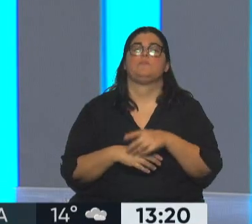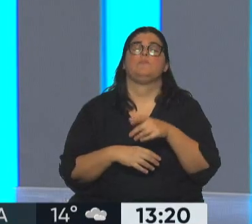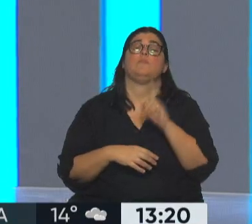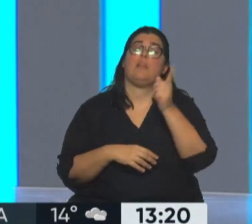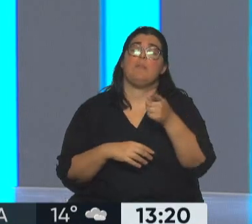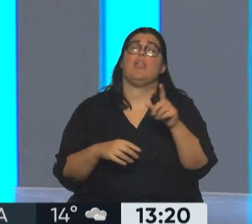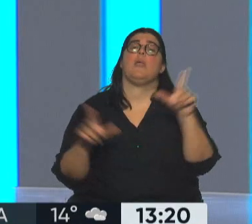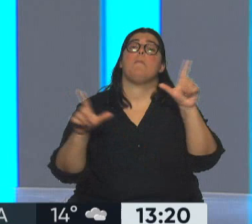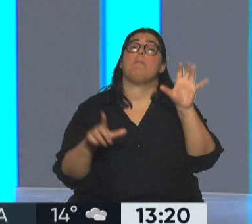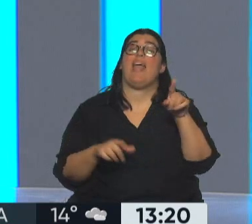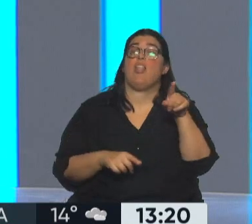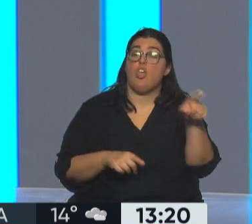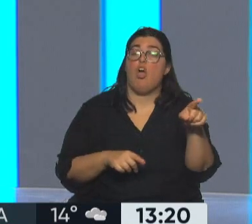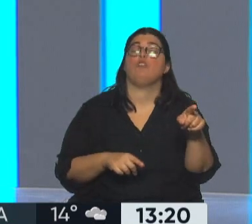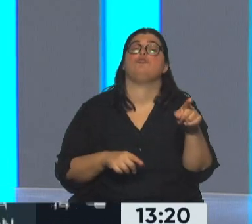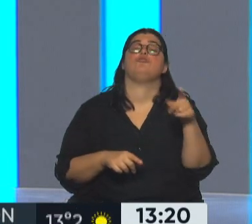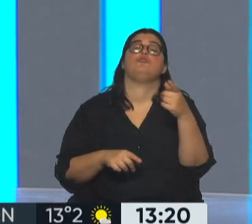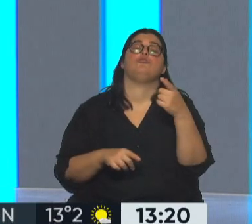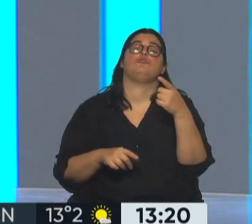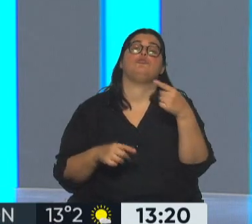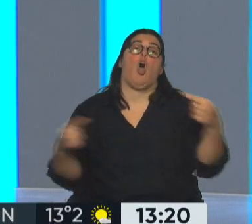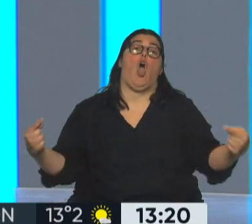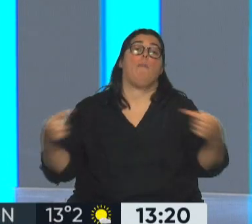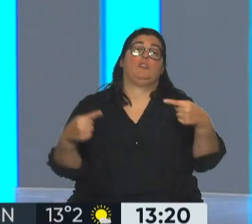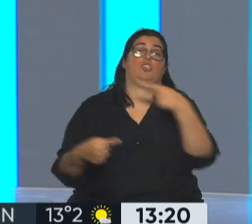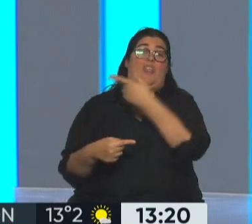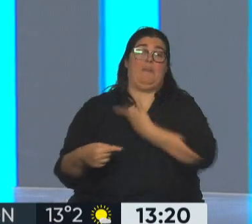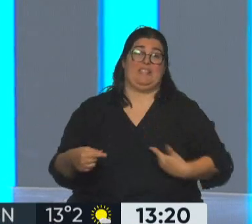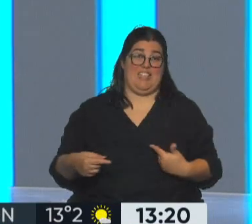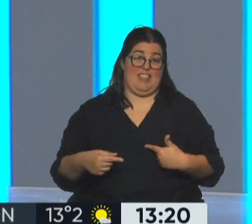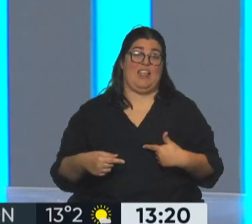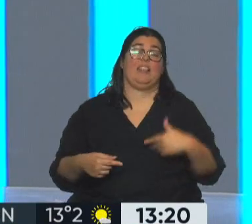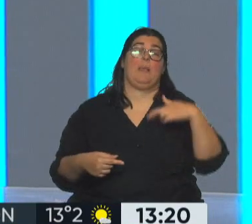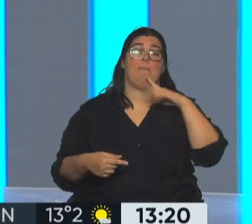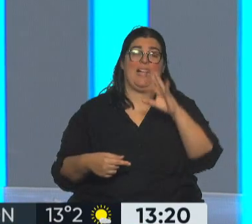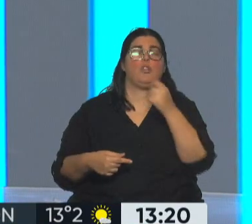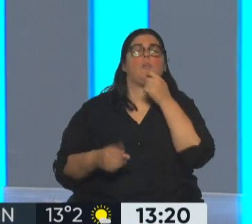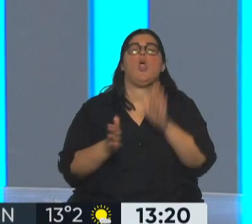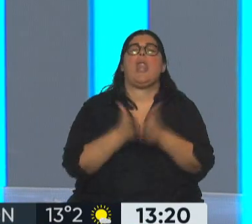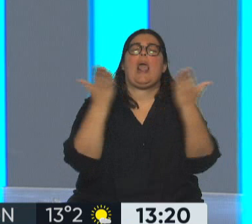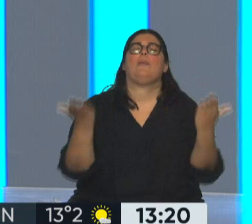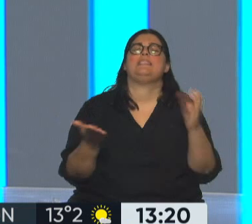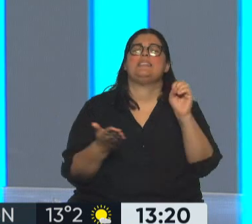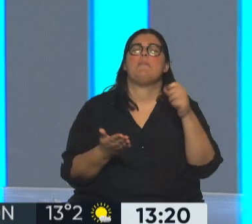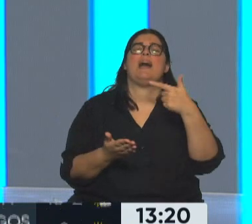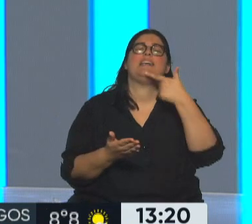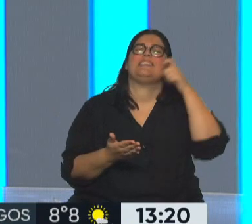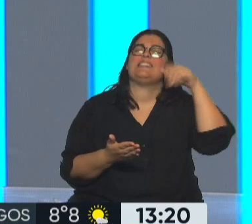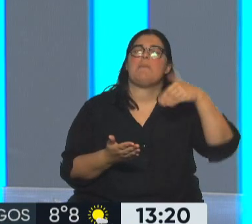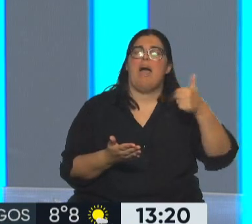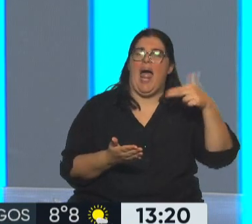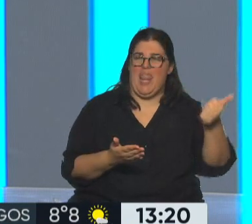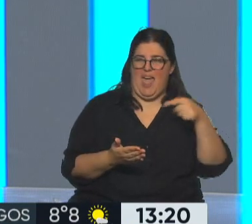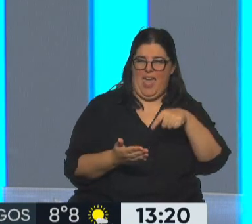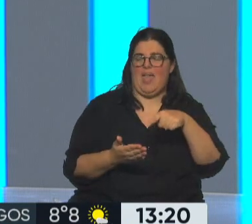que en gran medida son medios opositores a Petro, y centralmente la revista Semana, que es famosa por hacer muchas operaciones. De